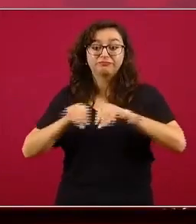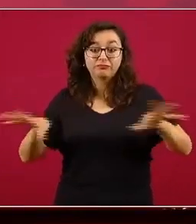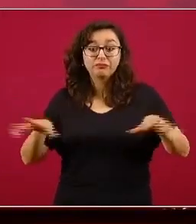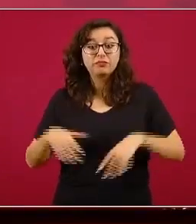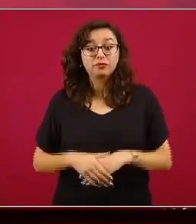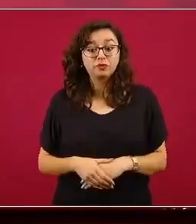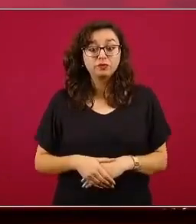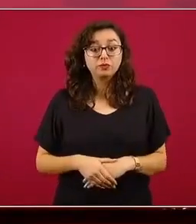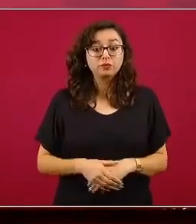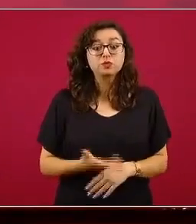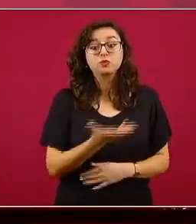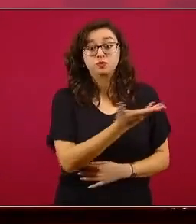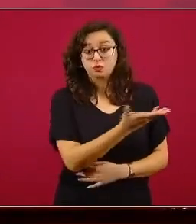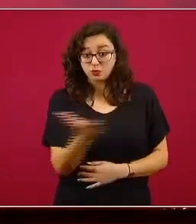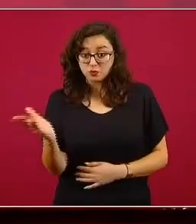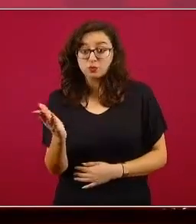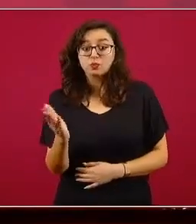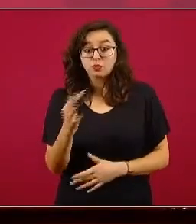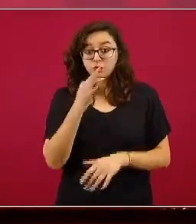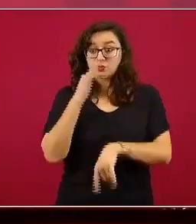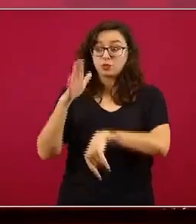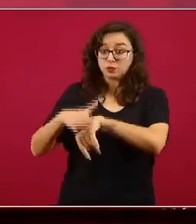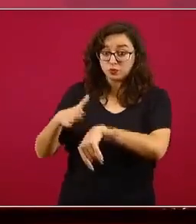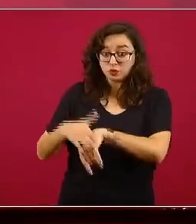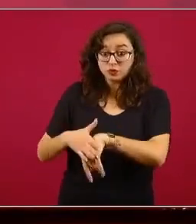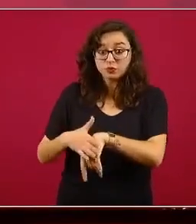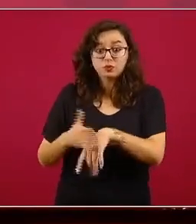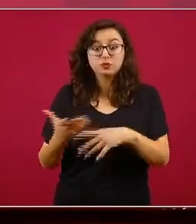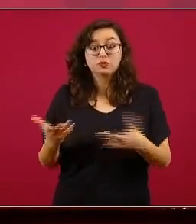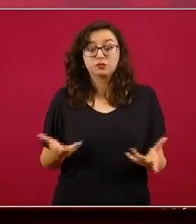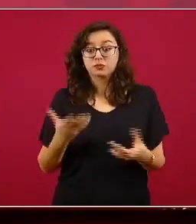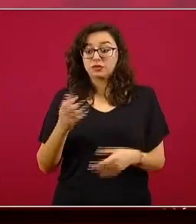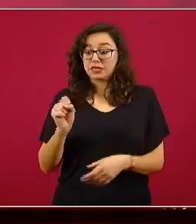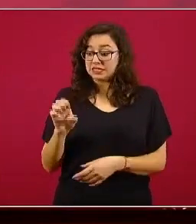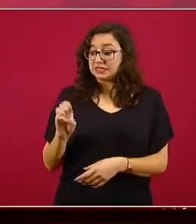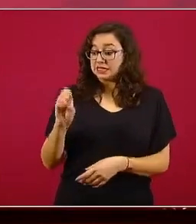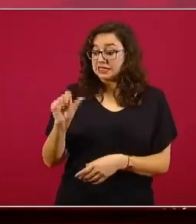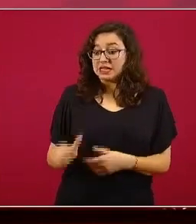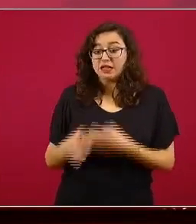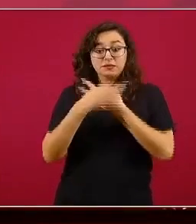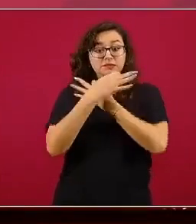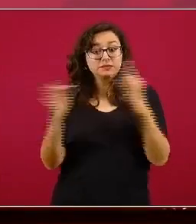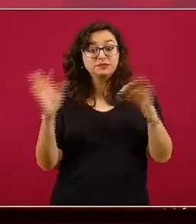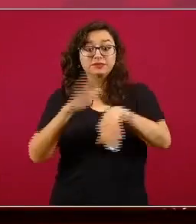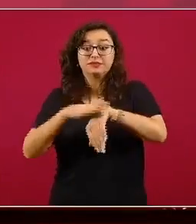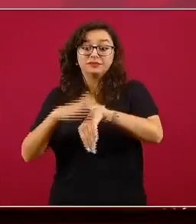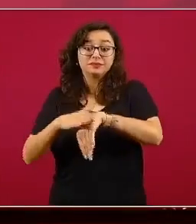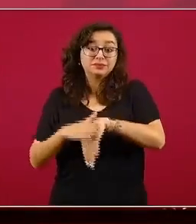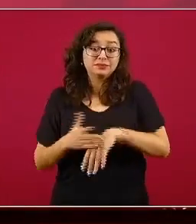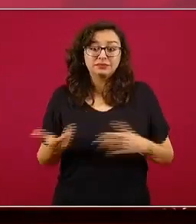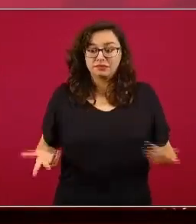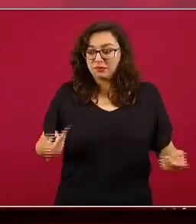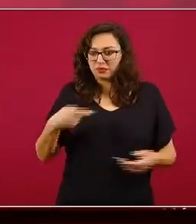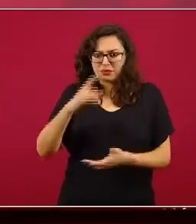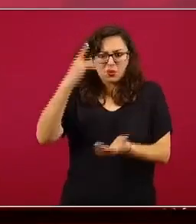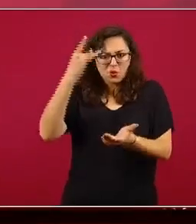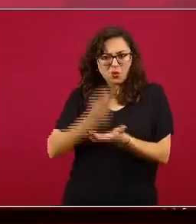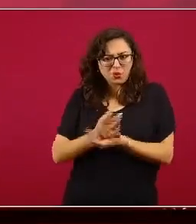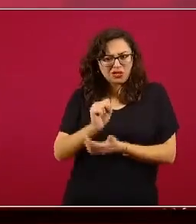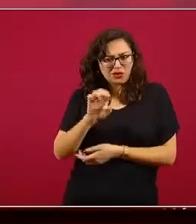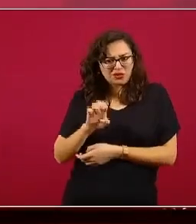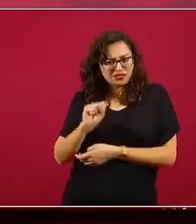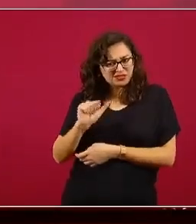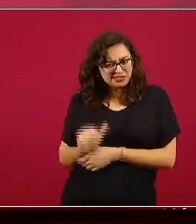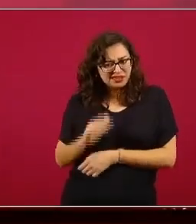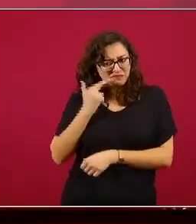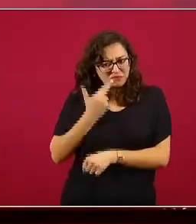digan cuál es el pronunciamiento, el llamado que hace la Secretaría de Salud, pero les pido que ya no sea nada más la Secretaría de Salud la que hace el